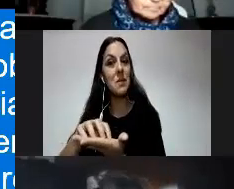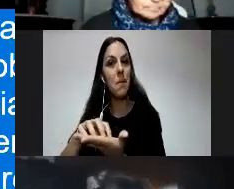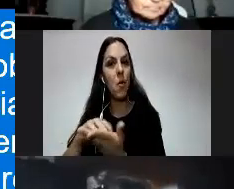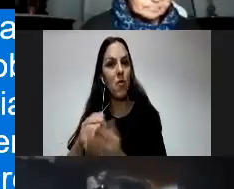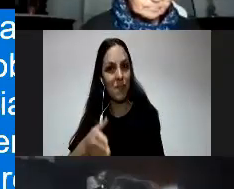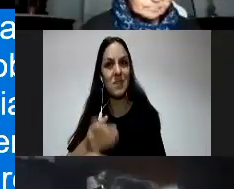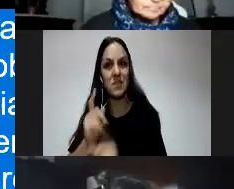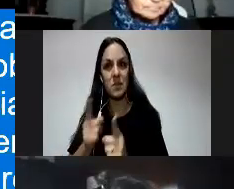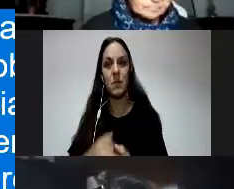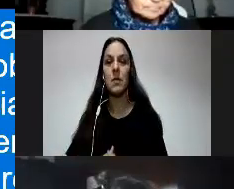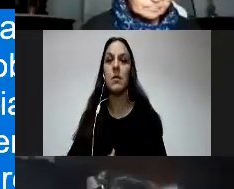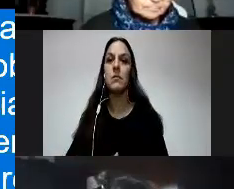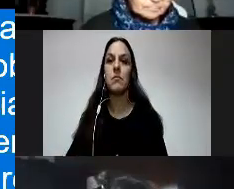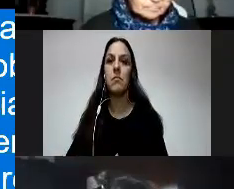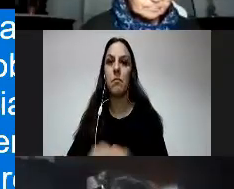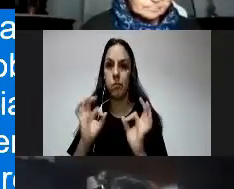Perfecto.